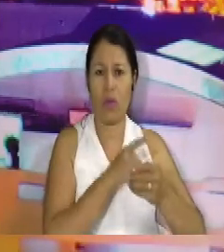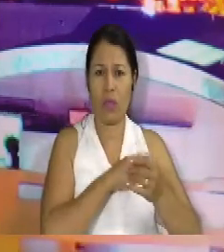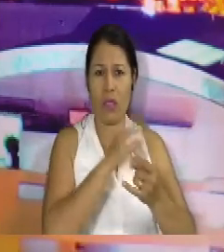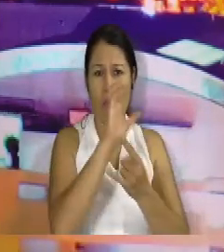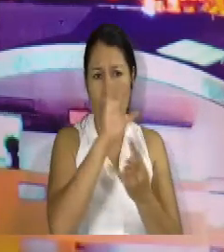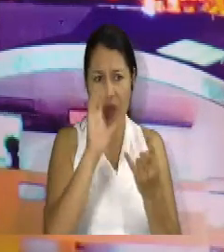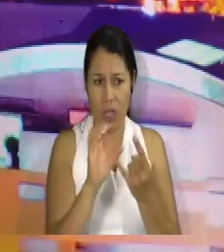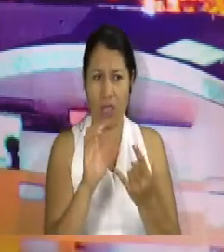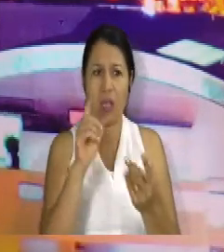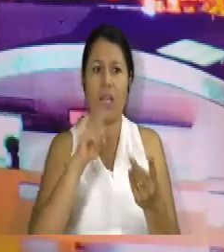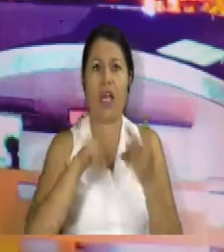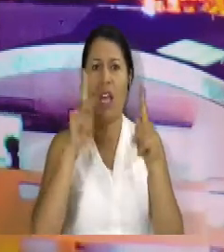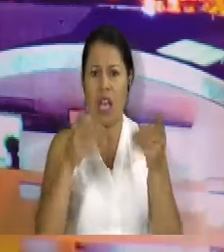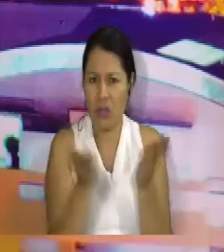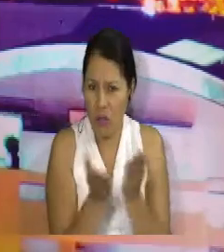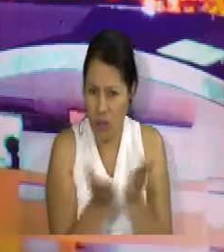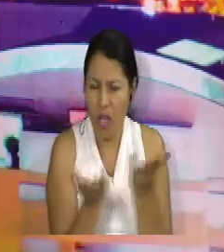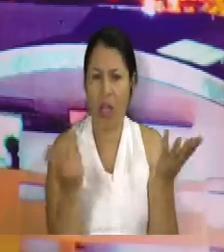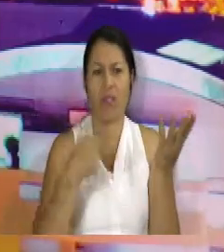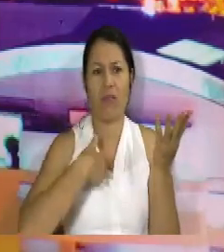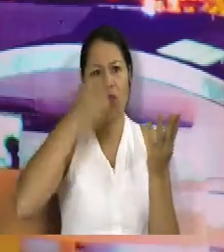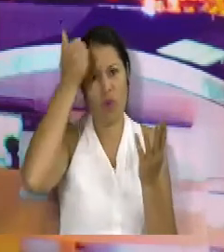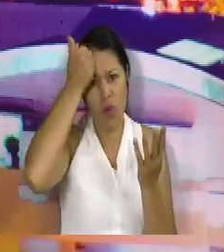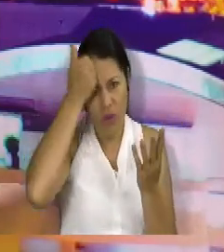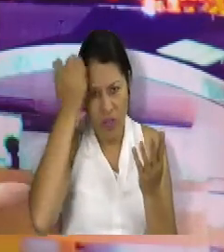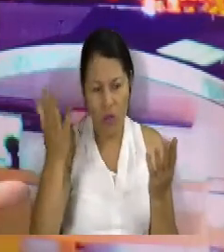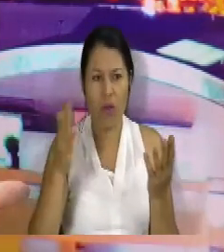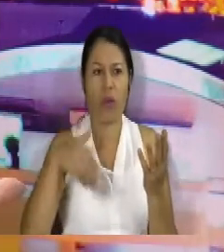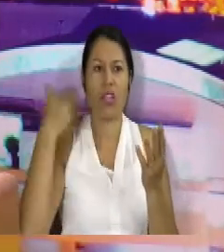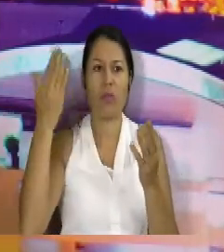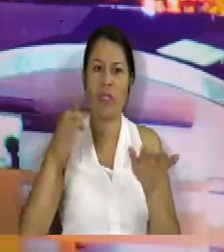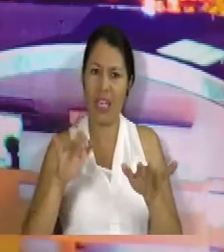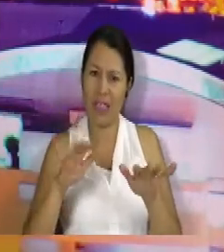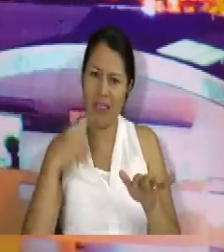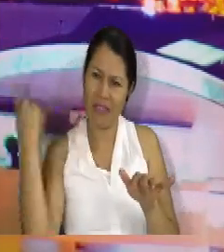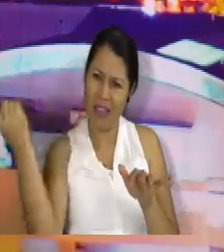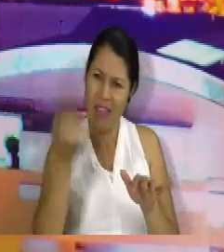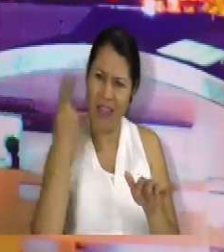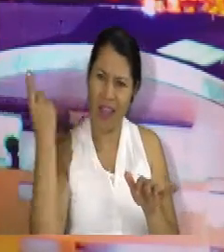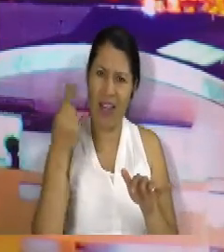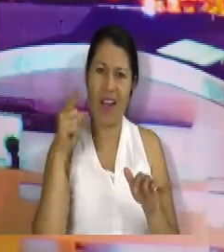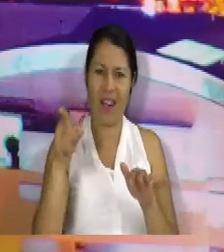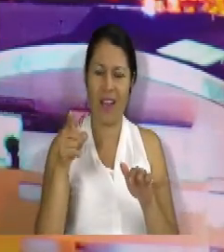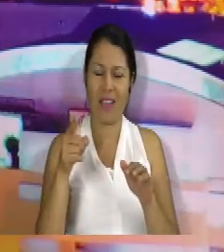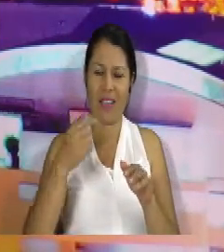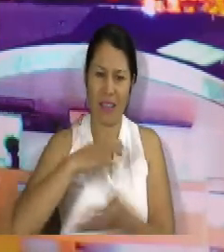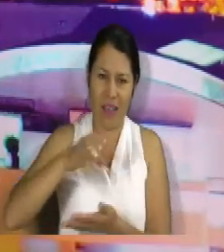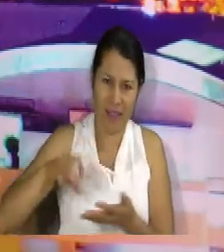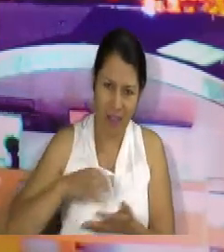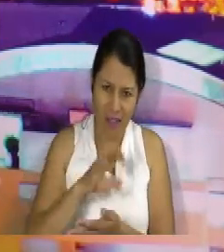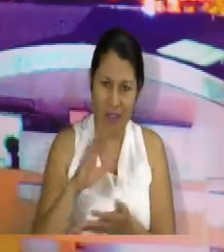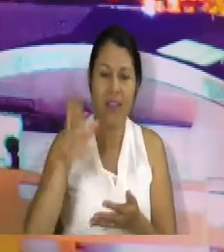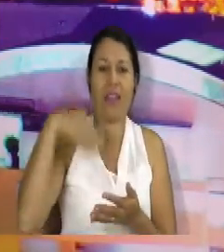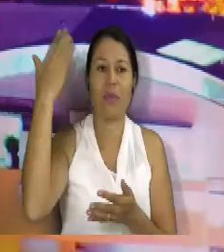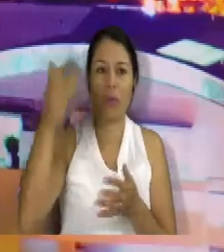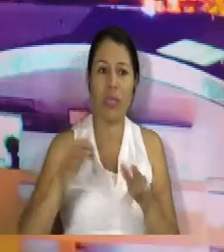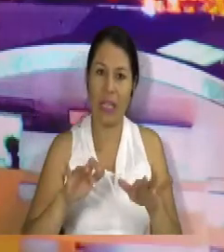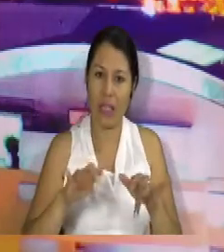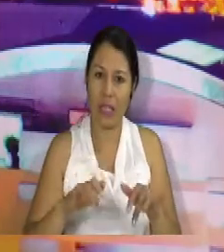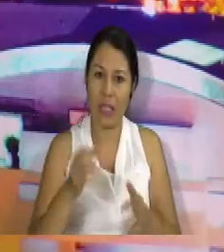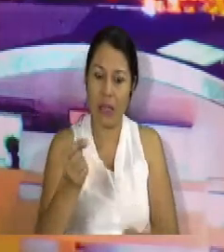de la universidad, y luego como secretario general de la Asamblea de Santander, luego también como secretario de Hacienda del municipio de